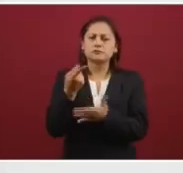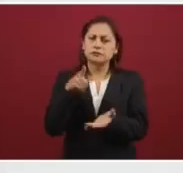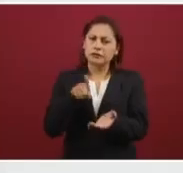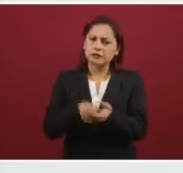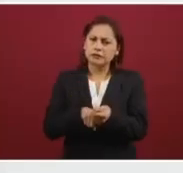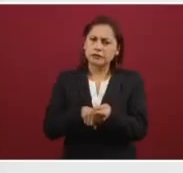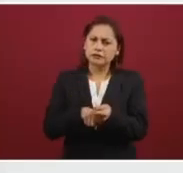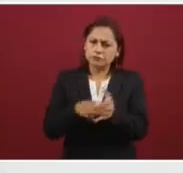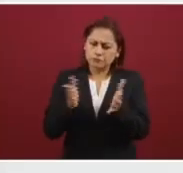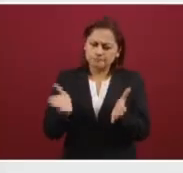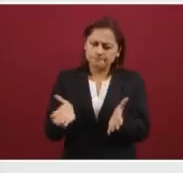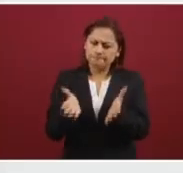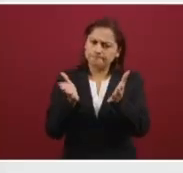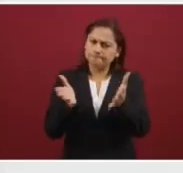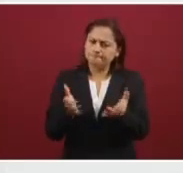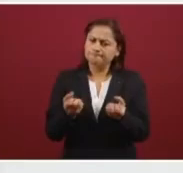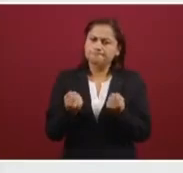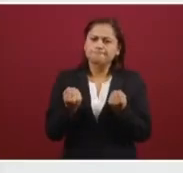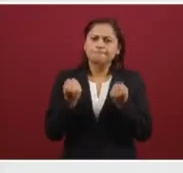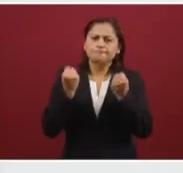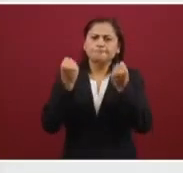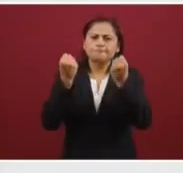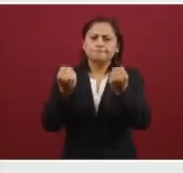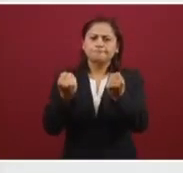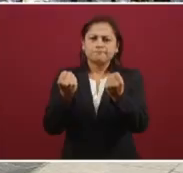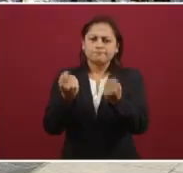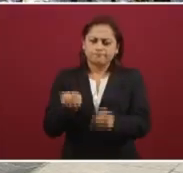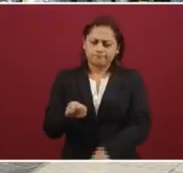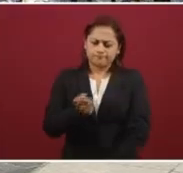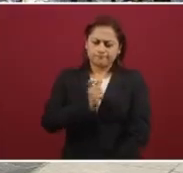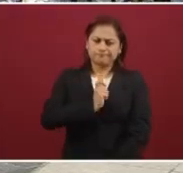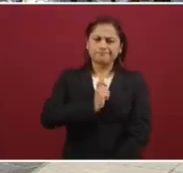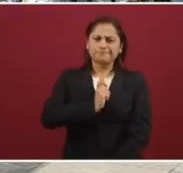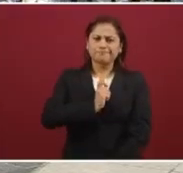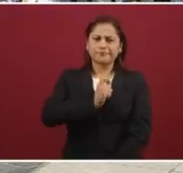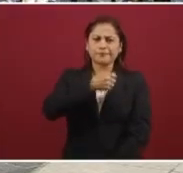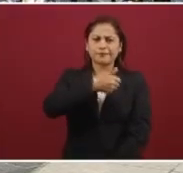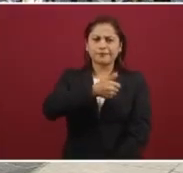fortalecimiento de nuestra identidad.